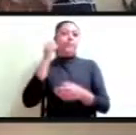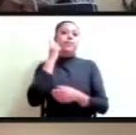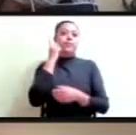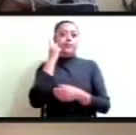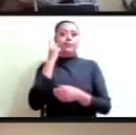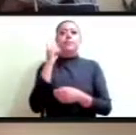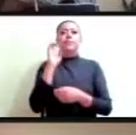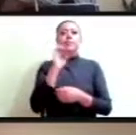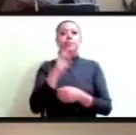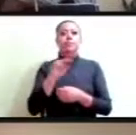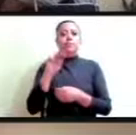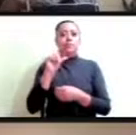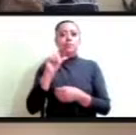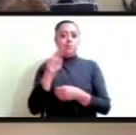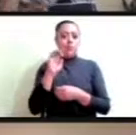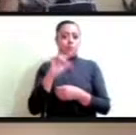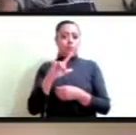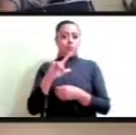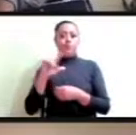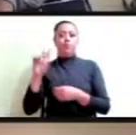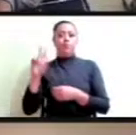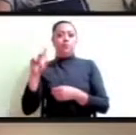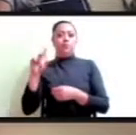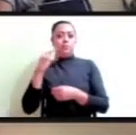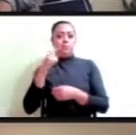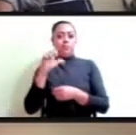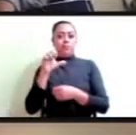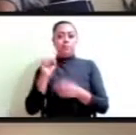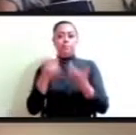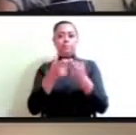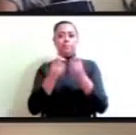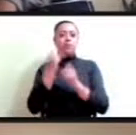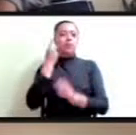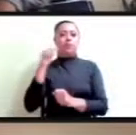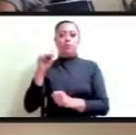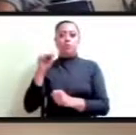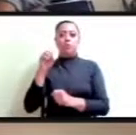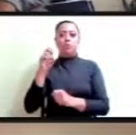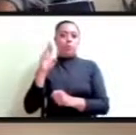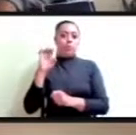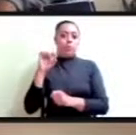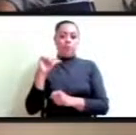integrante del Grupo Parlamentario de Morena, hasta por 3 minutos. Adelante, diputado.